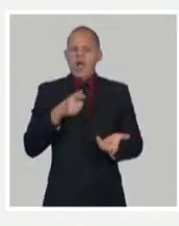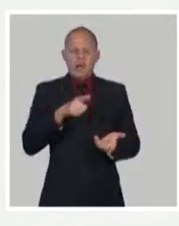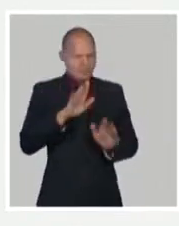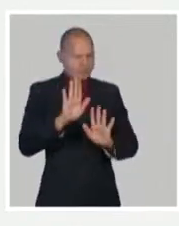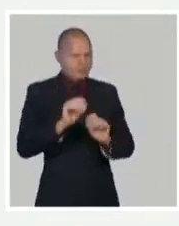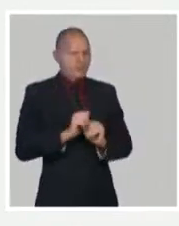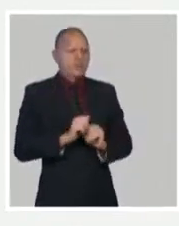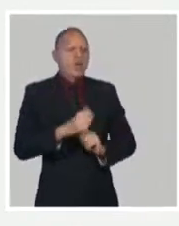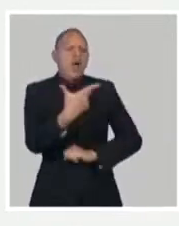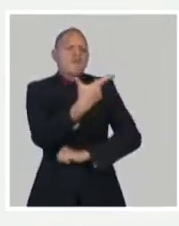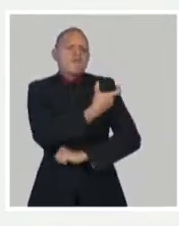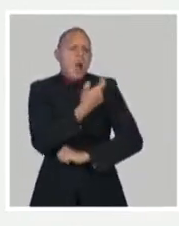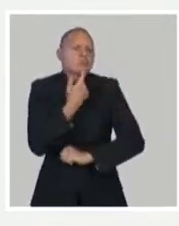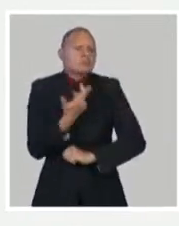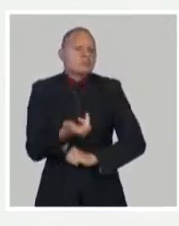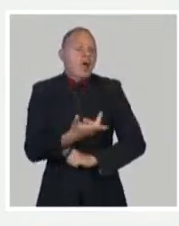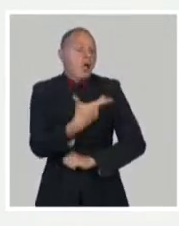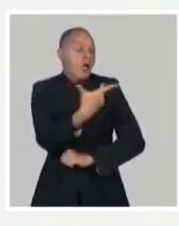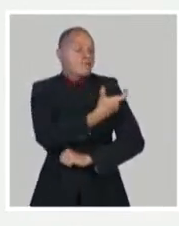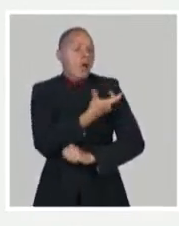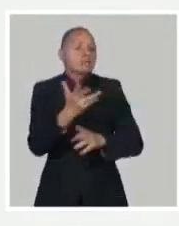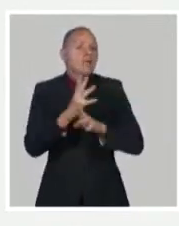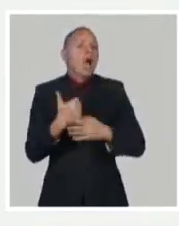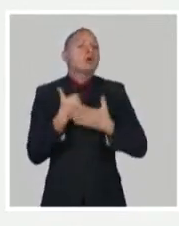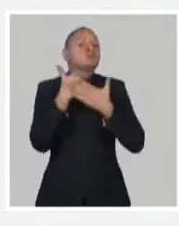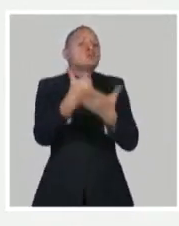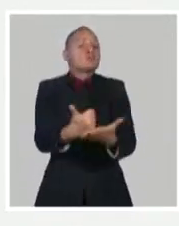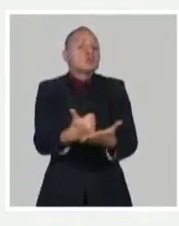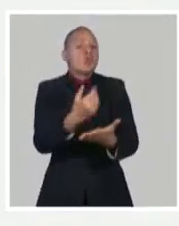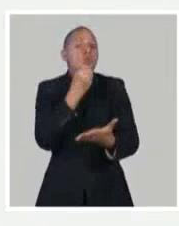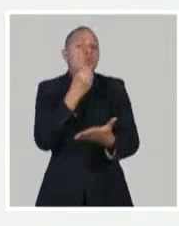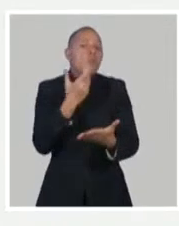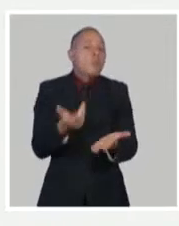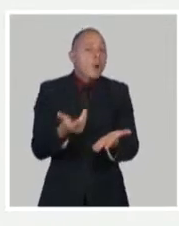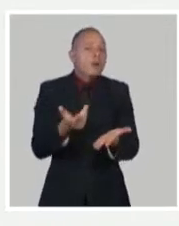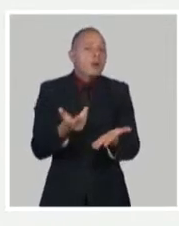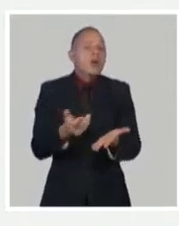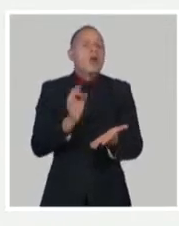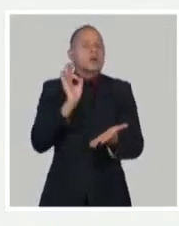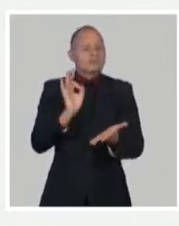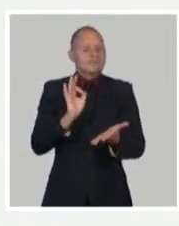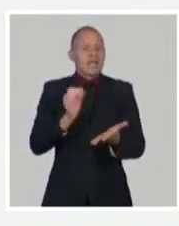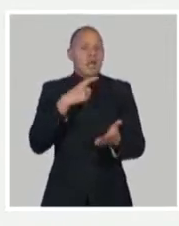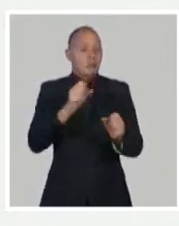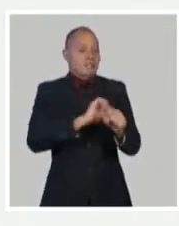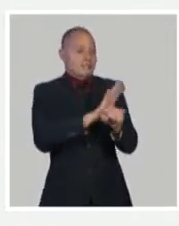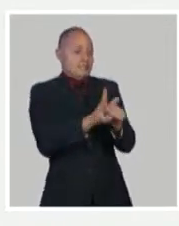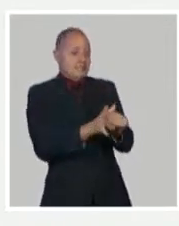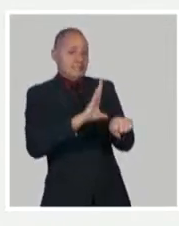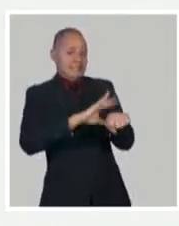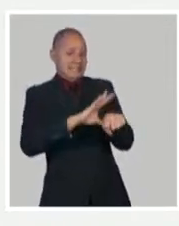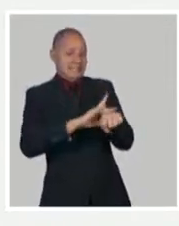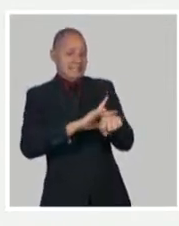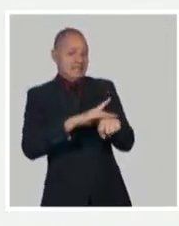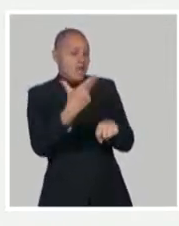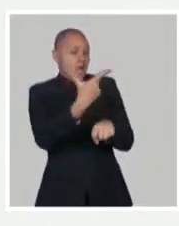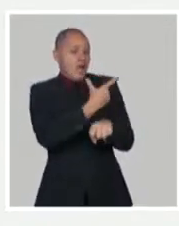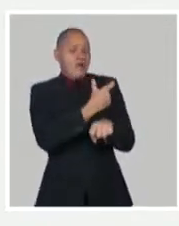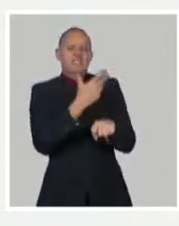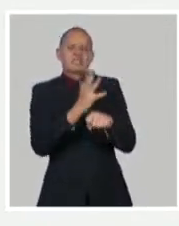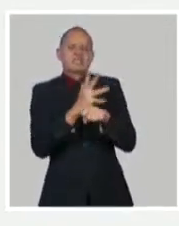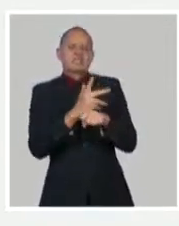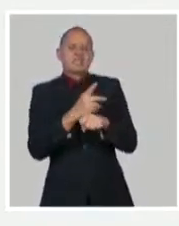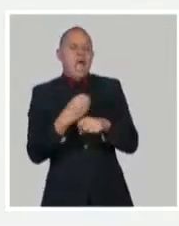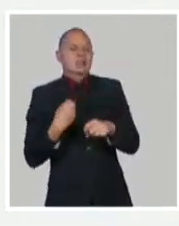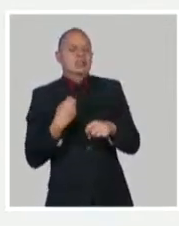tienen los convalecientes. Y ese es el reto que tenemos, al menos ser tan buenos como la enfermedad, induciendo una respuesta inmune. Es